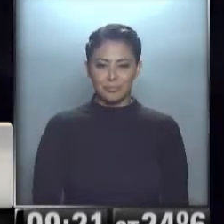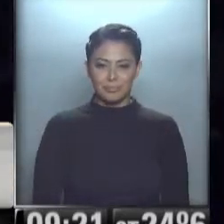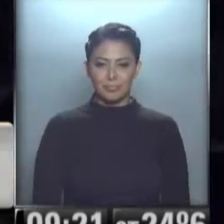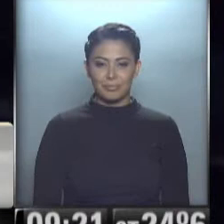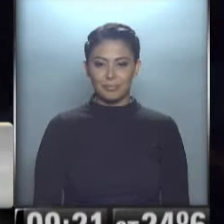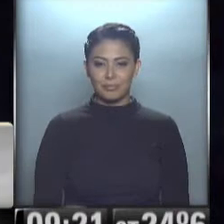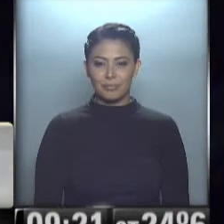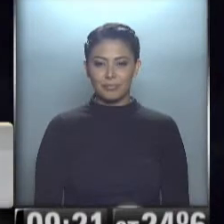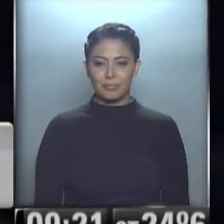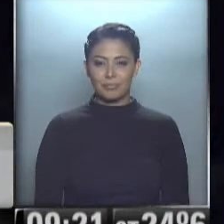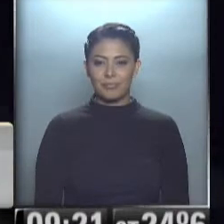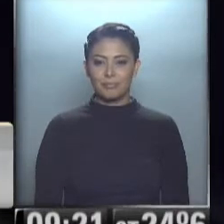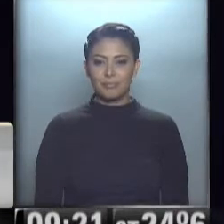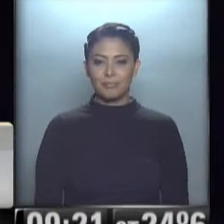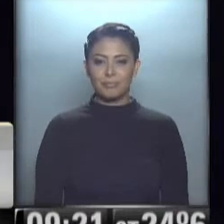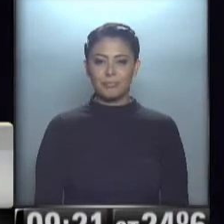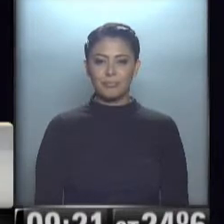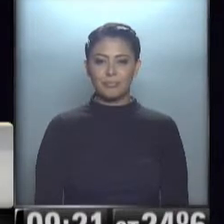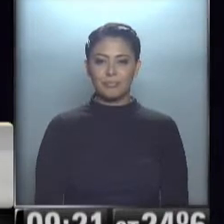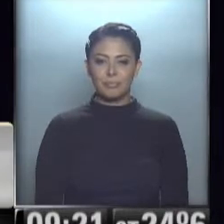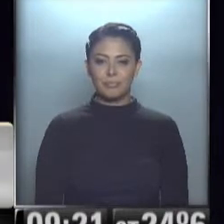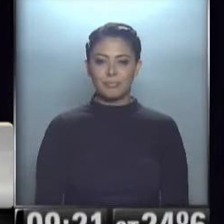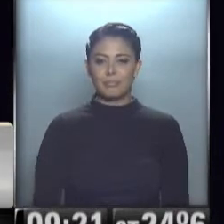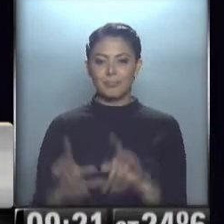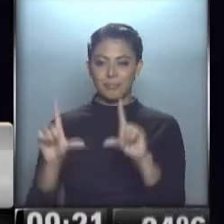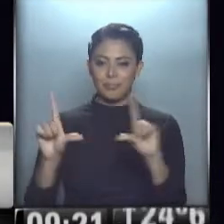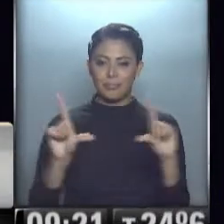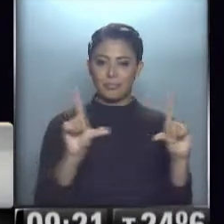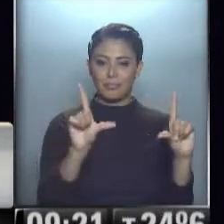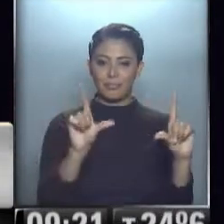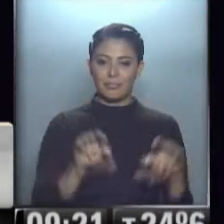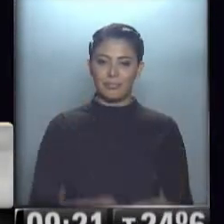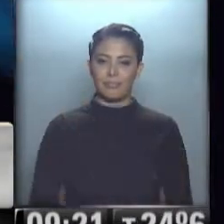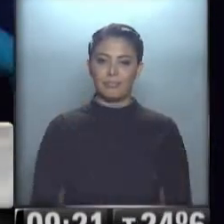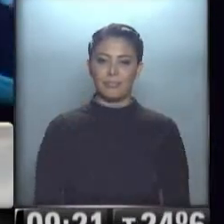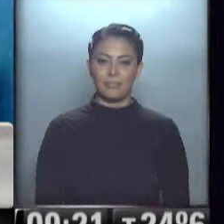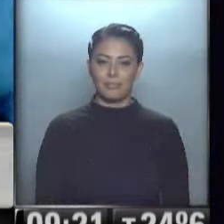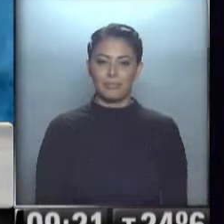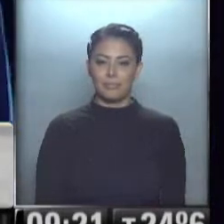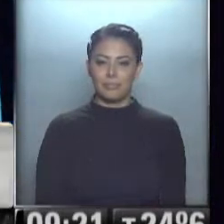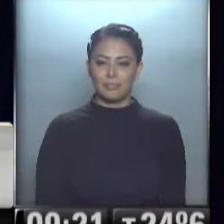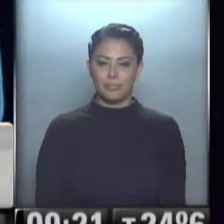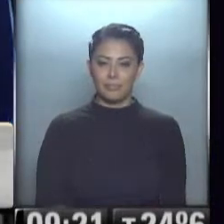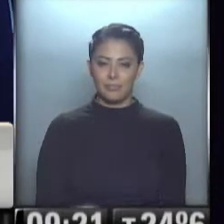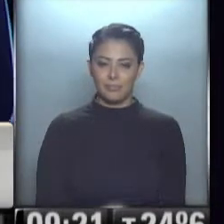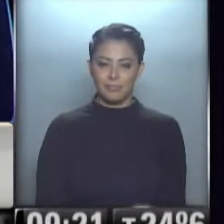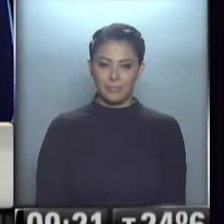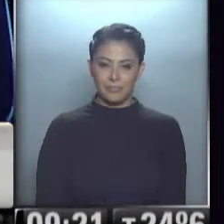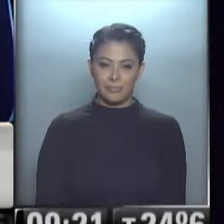sepa. Viste que hace calor, te corta la luz. Hace frío, te corta la luz. Ahí volvió la